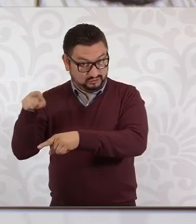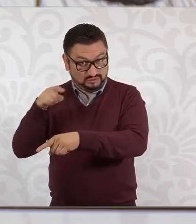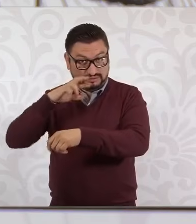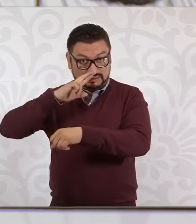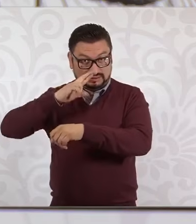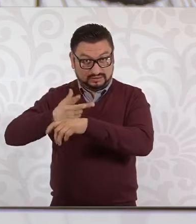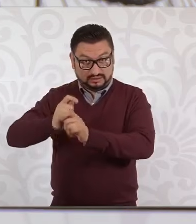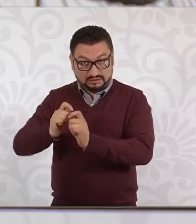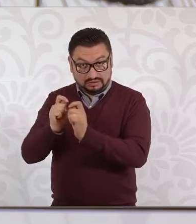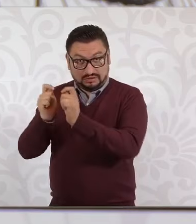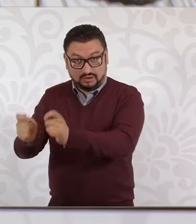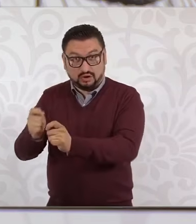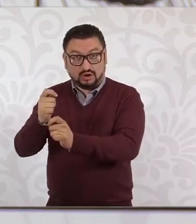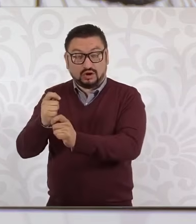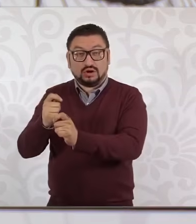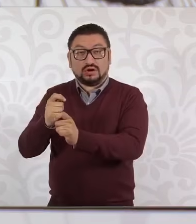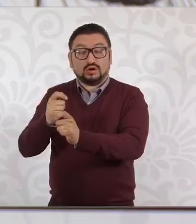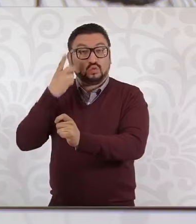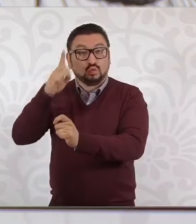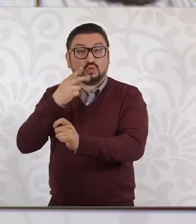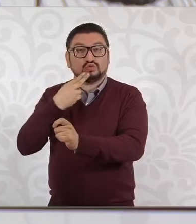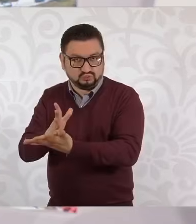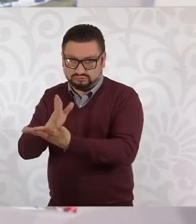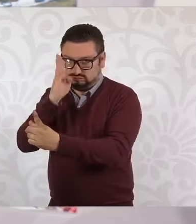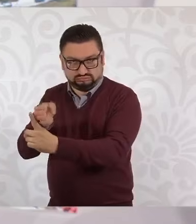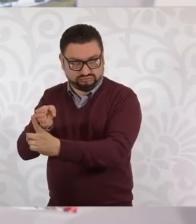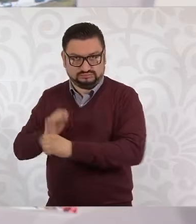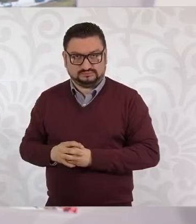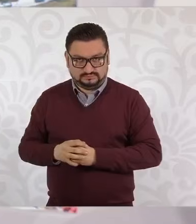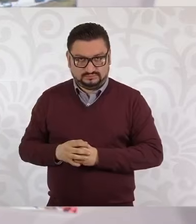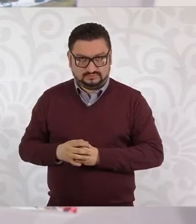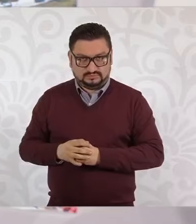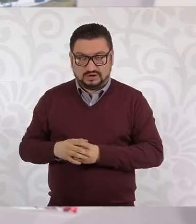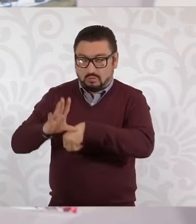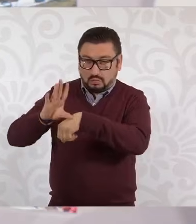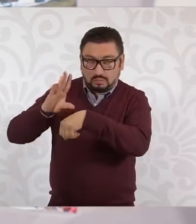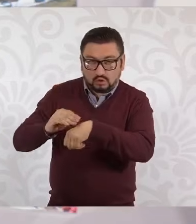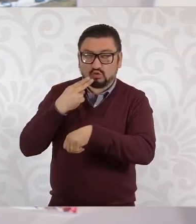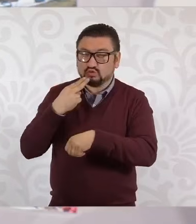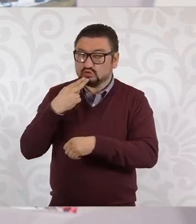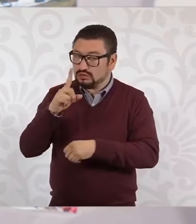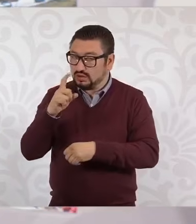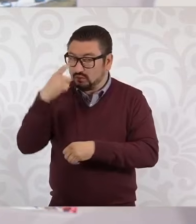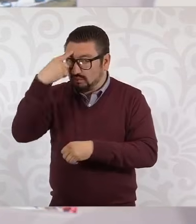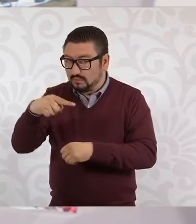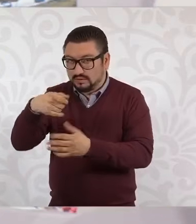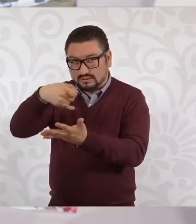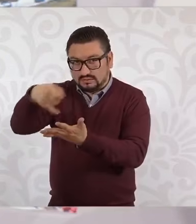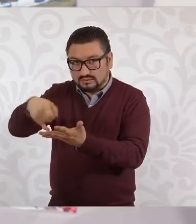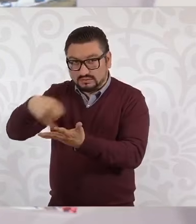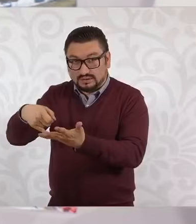tenía concesiones de agua para riego agrícola. ¿Qué quiere decir que tenga concesiones de agua para riego agrícola? Que